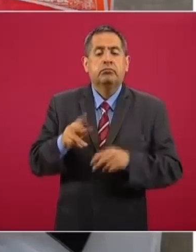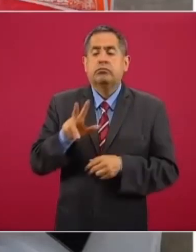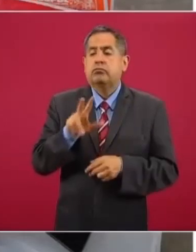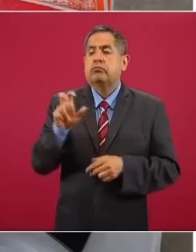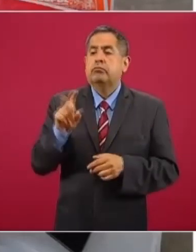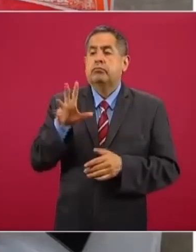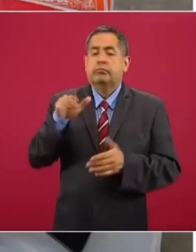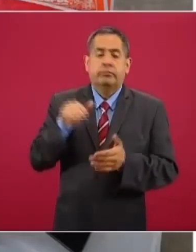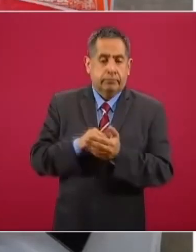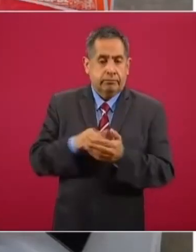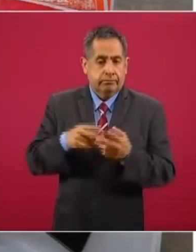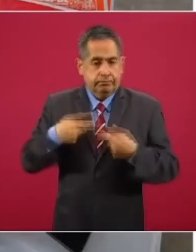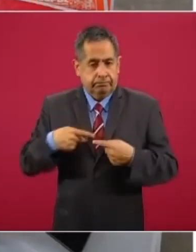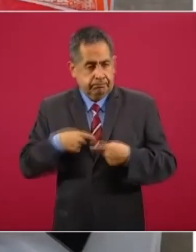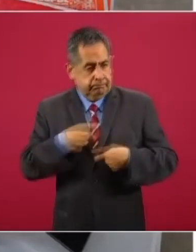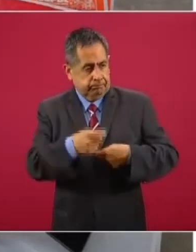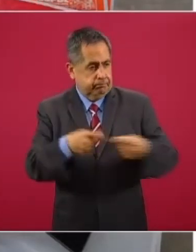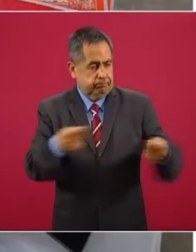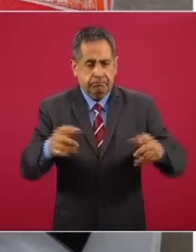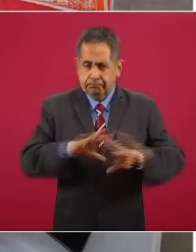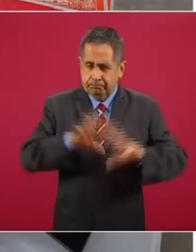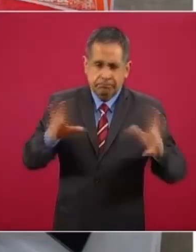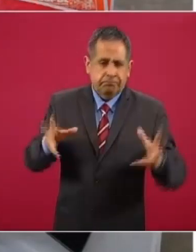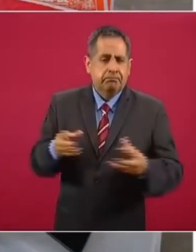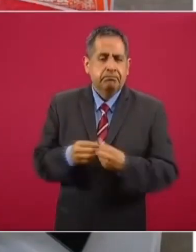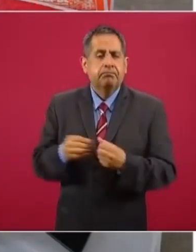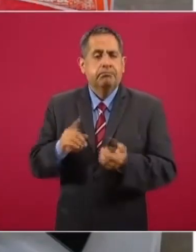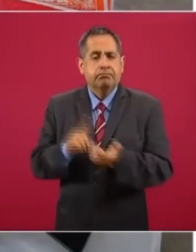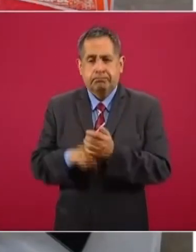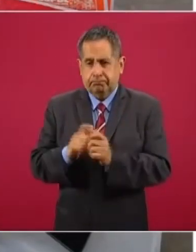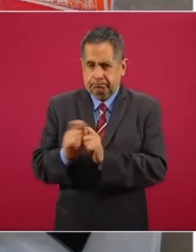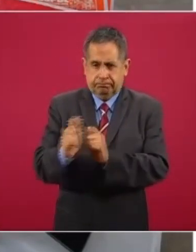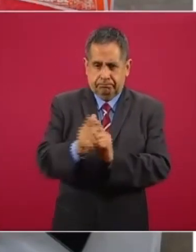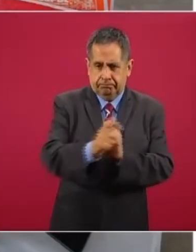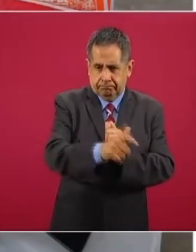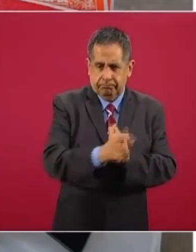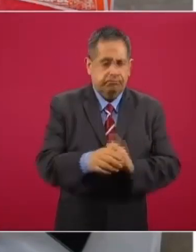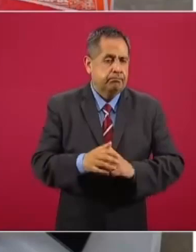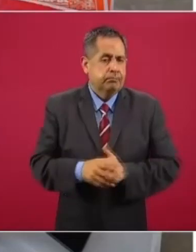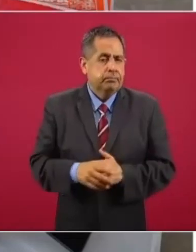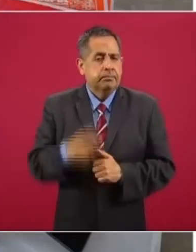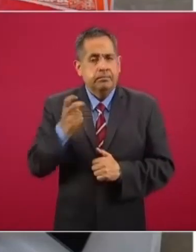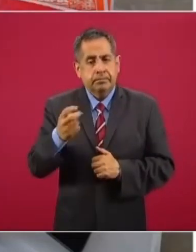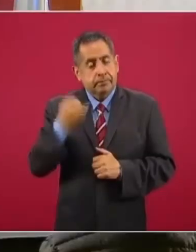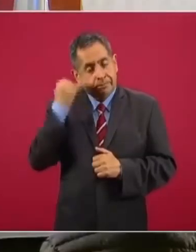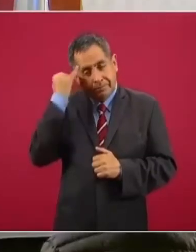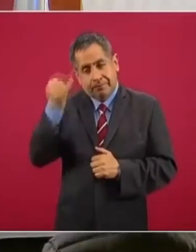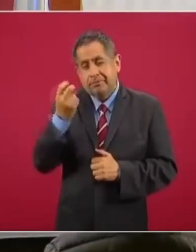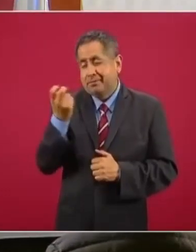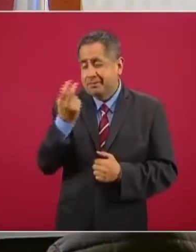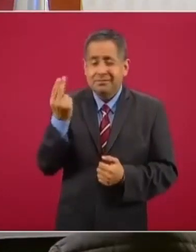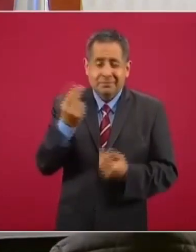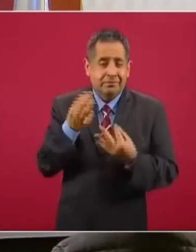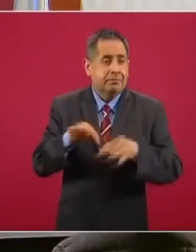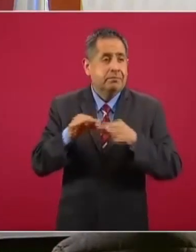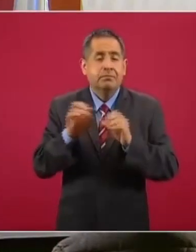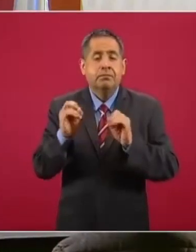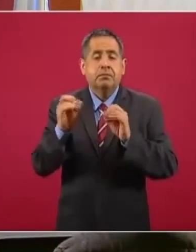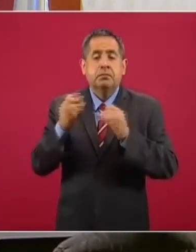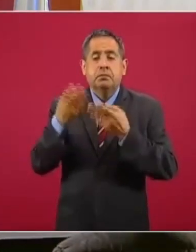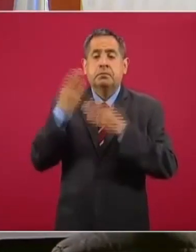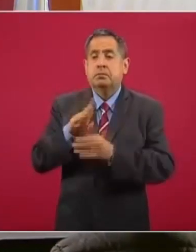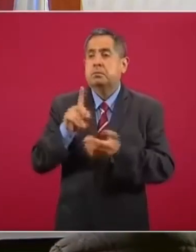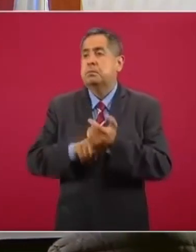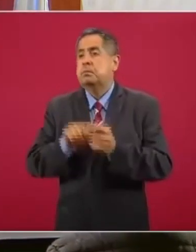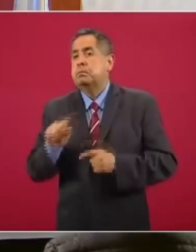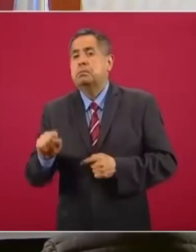3.835.000 derechohabientes que cobran en este modelo. Por eso es tan importante la construcción de los bancos del bienestar y